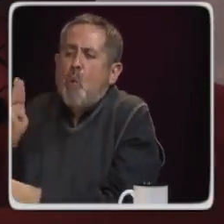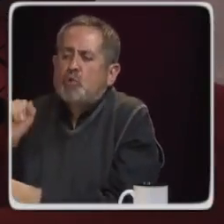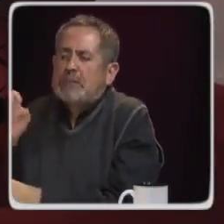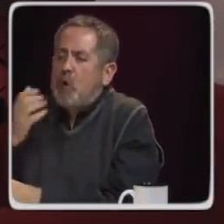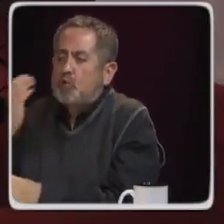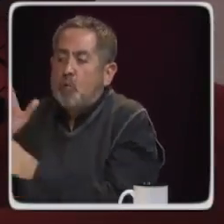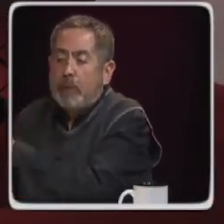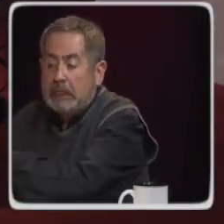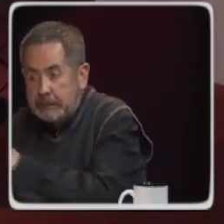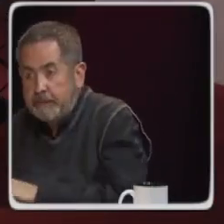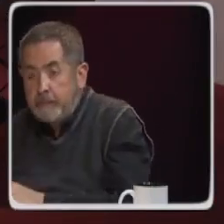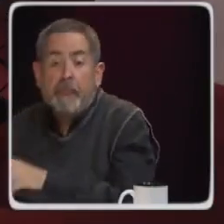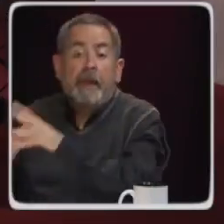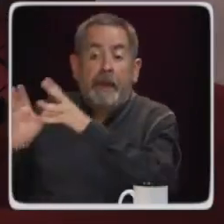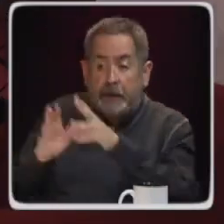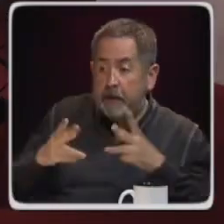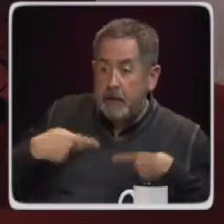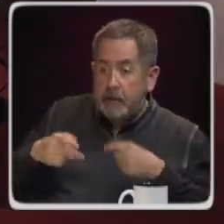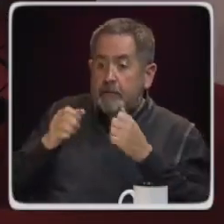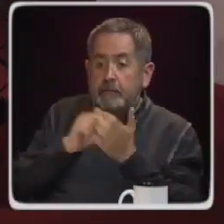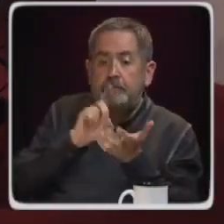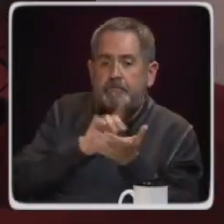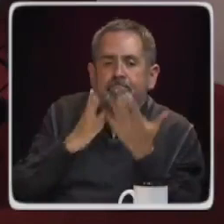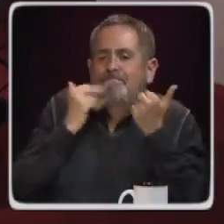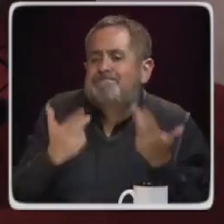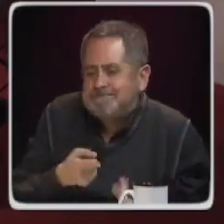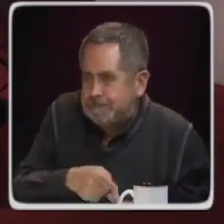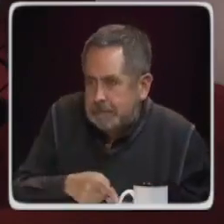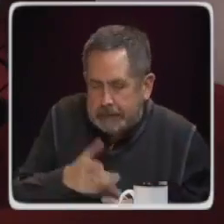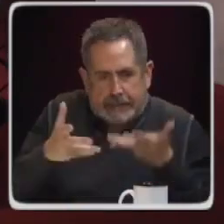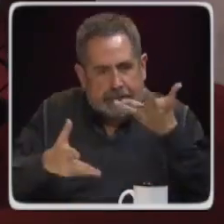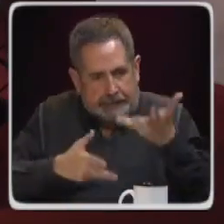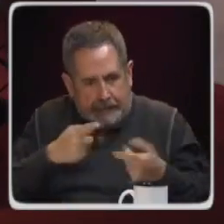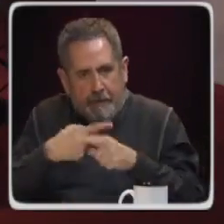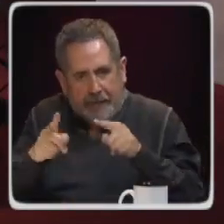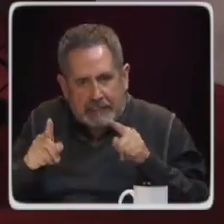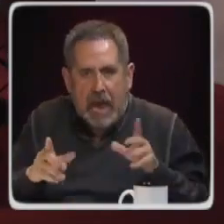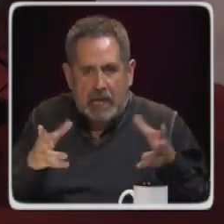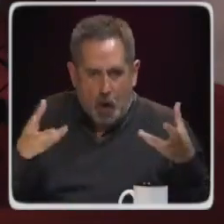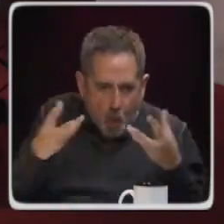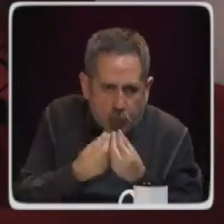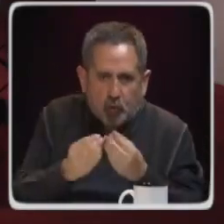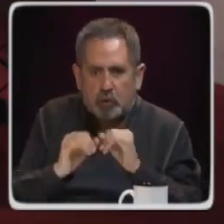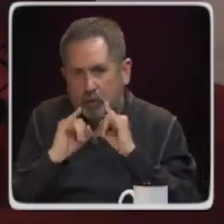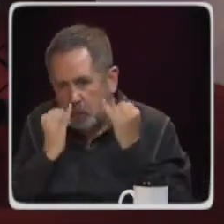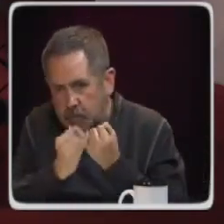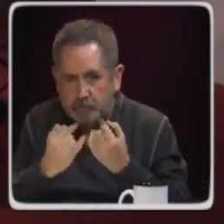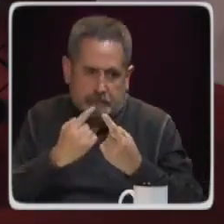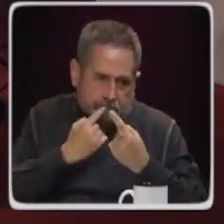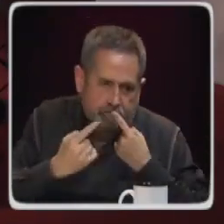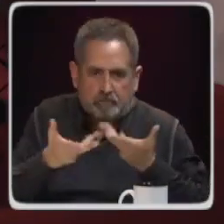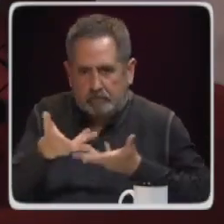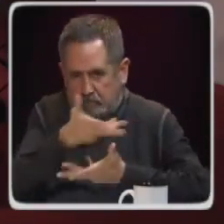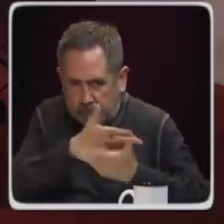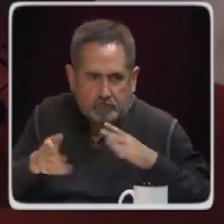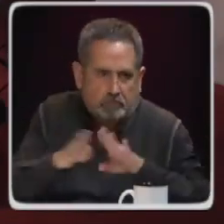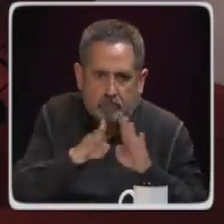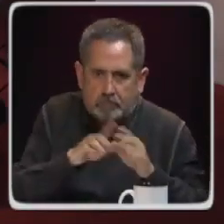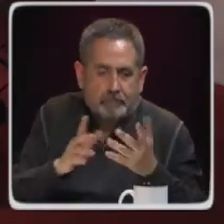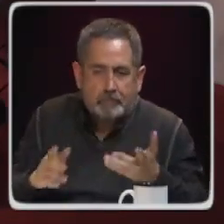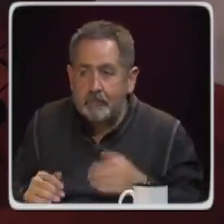es la lengua de señas. Ya las personas oyentes ya empiezan a abrirse más a la comunidad de las personas sordas. Les está interesando la lengua